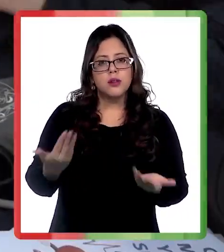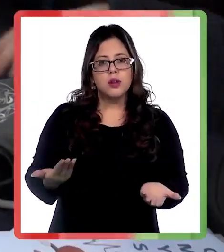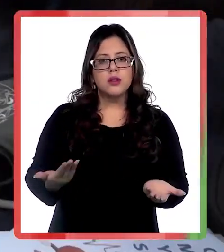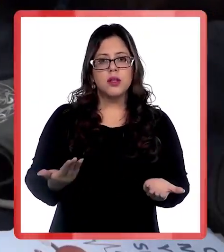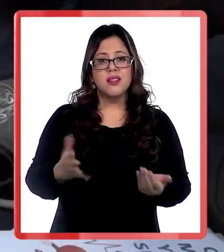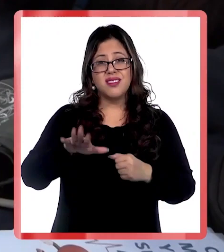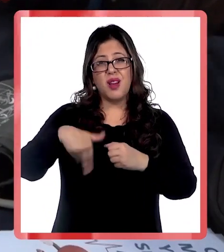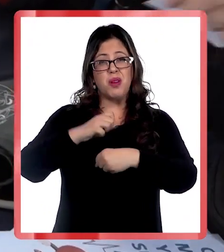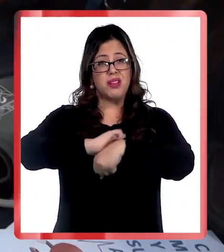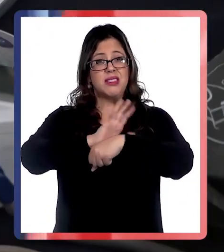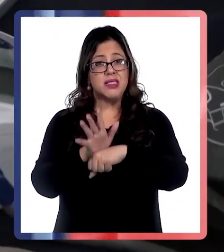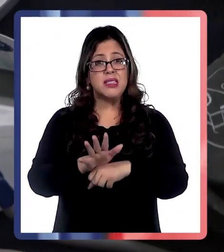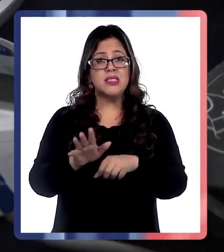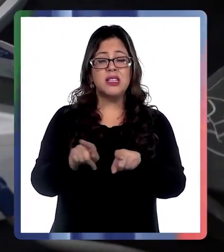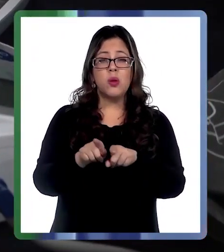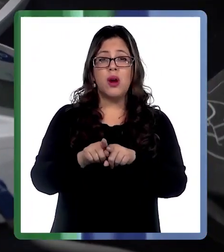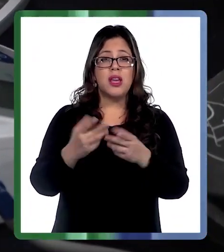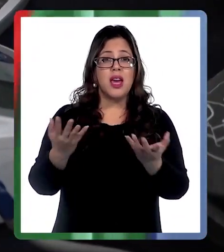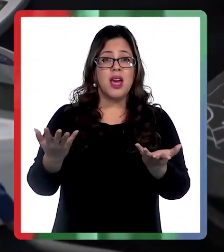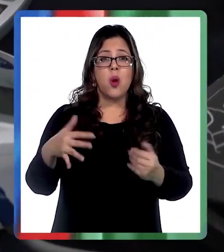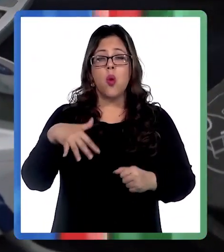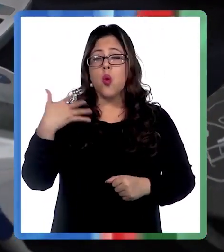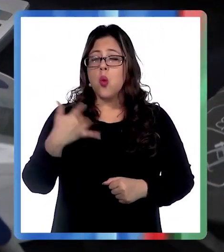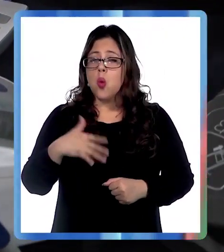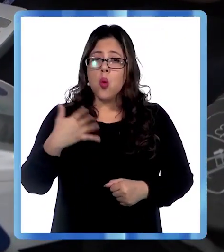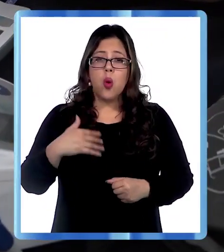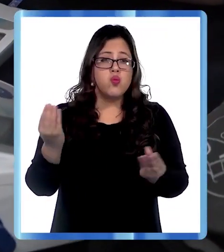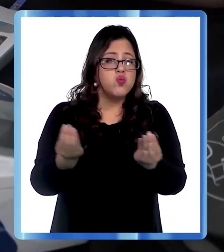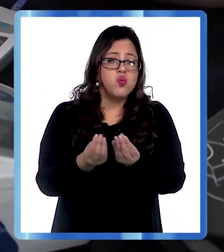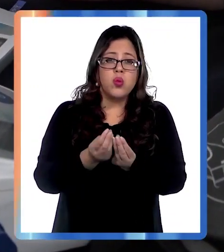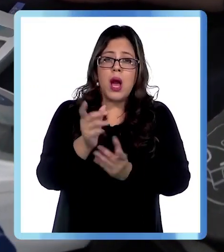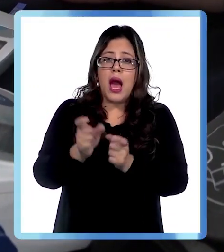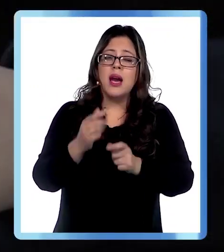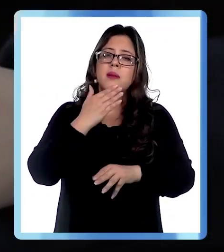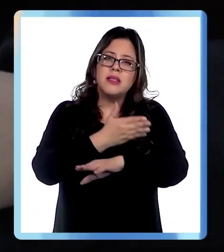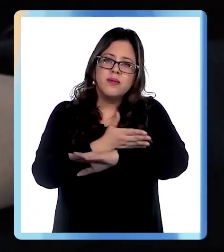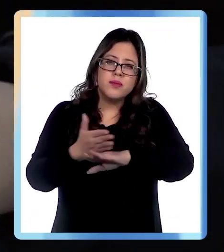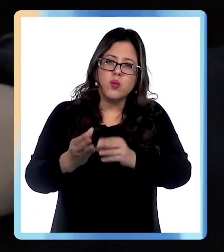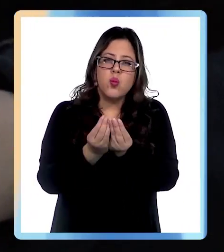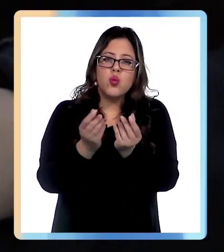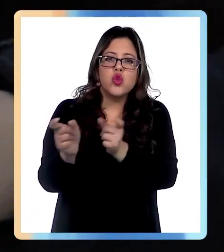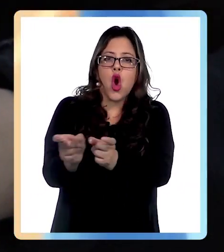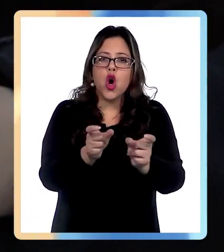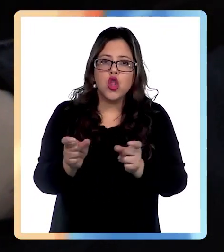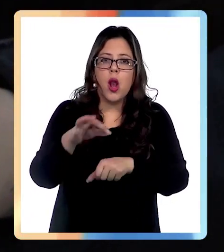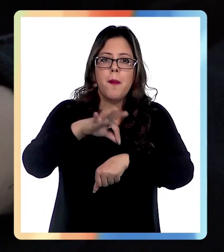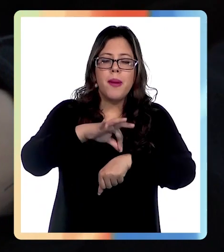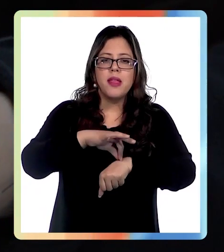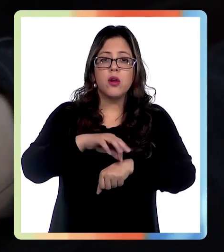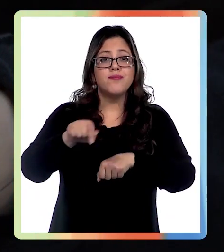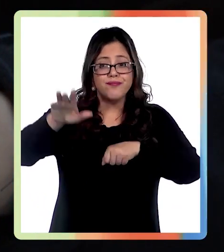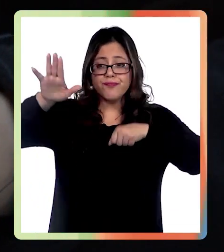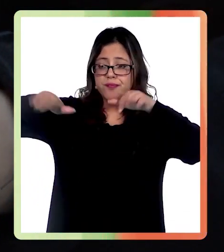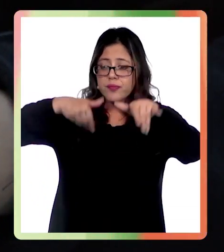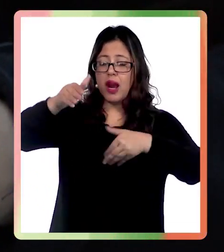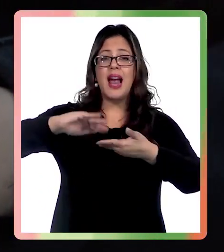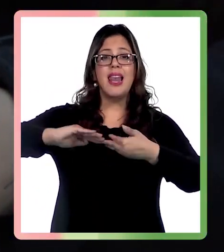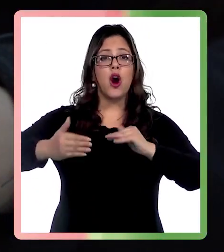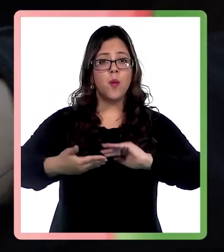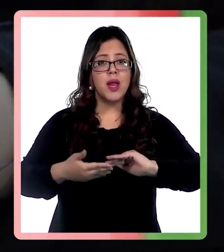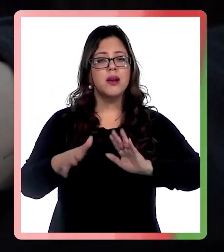estrés de la población entonces después de la pandemia se nos vino una avalancha importante aparte de que se atrasaron muchos